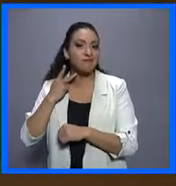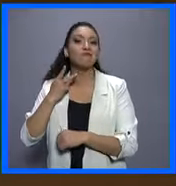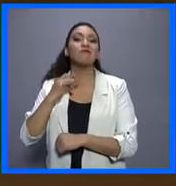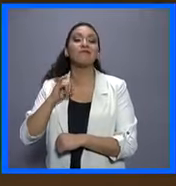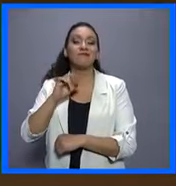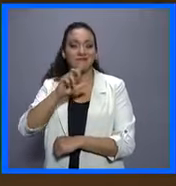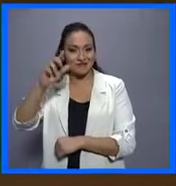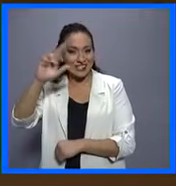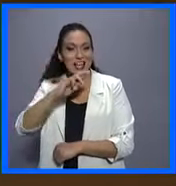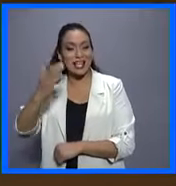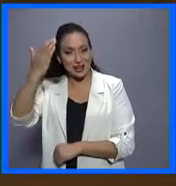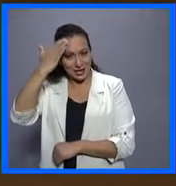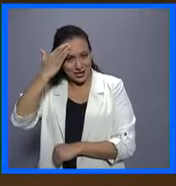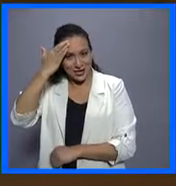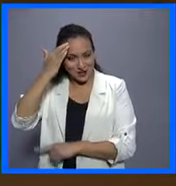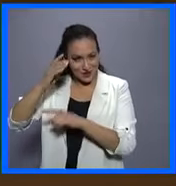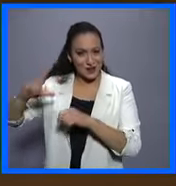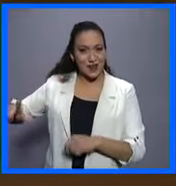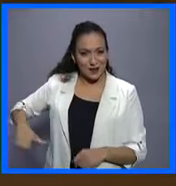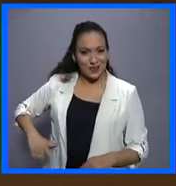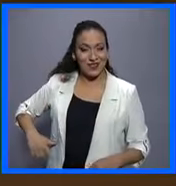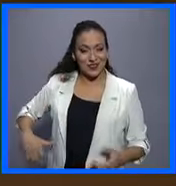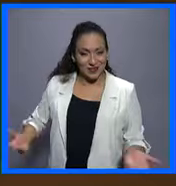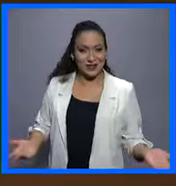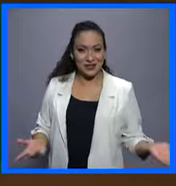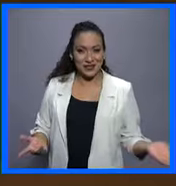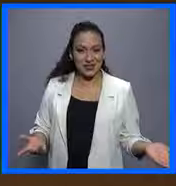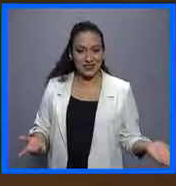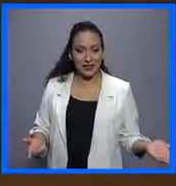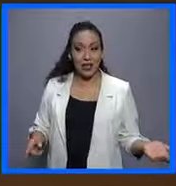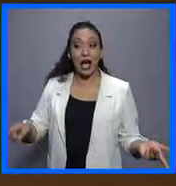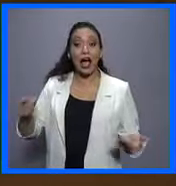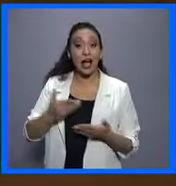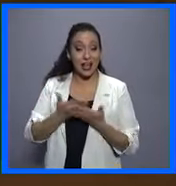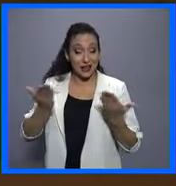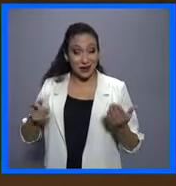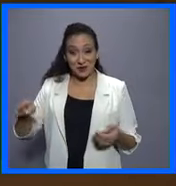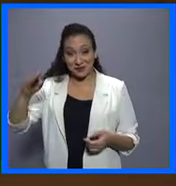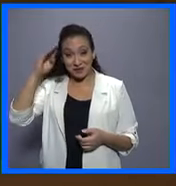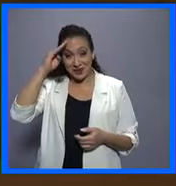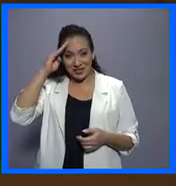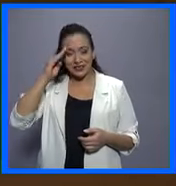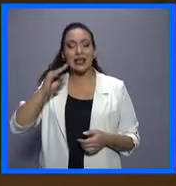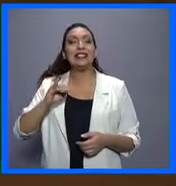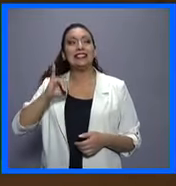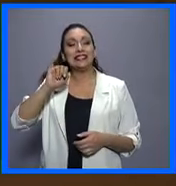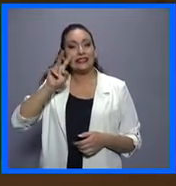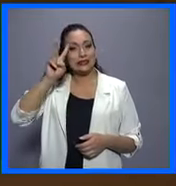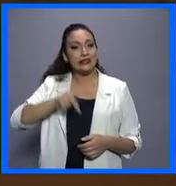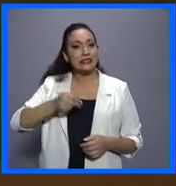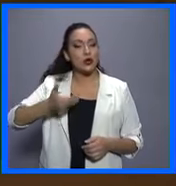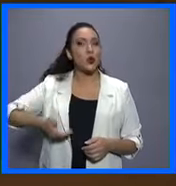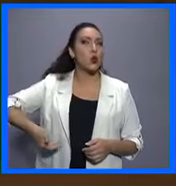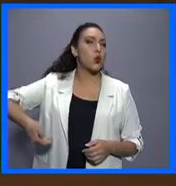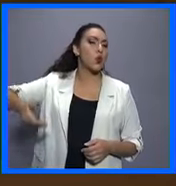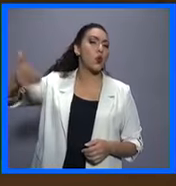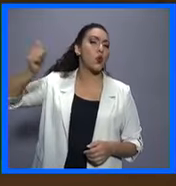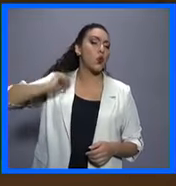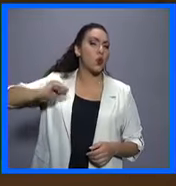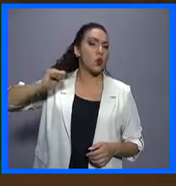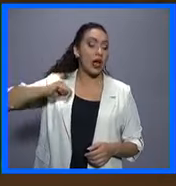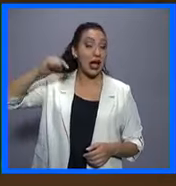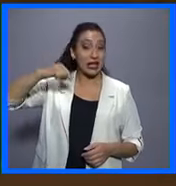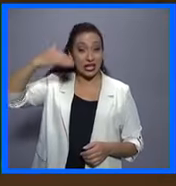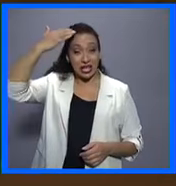los gobernantes actuales, que piensan que lo de España en la época de la